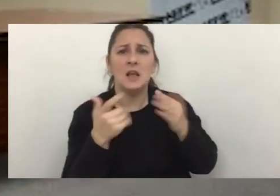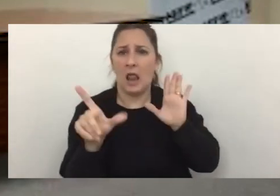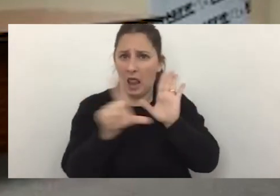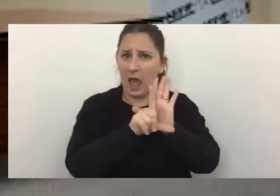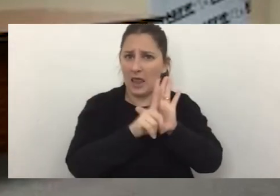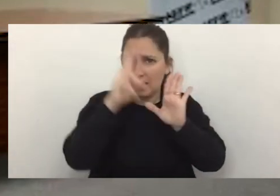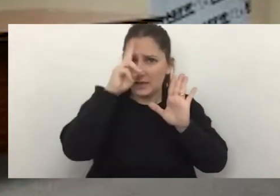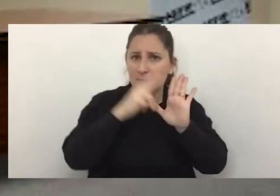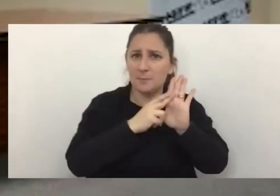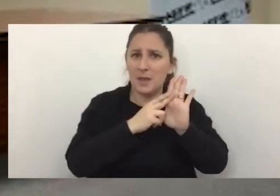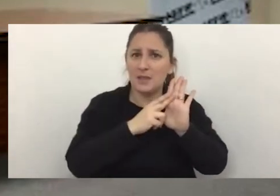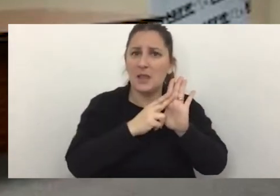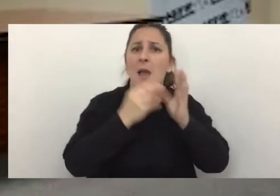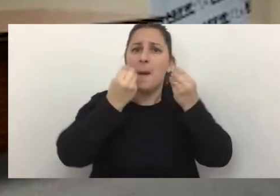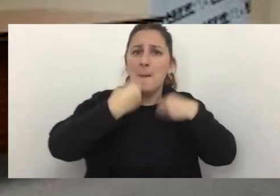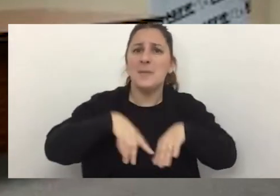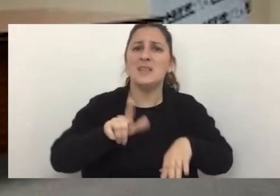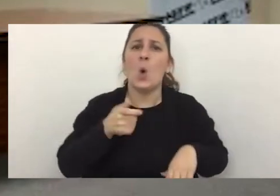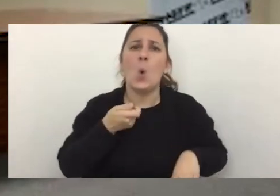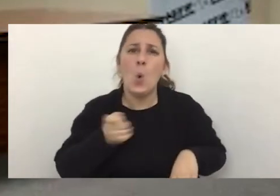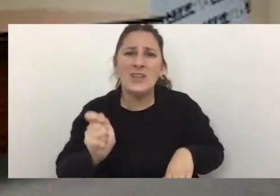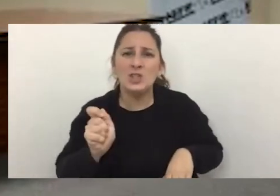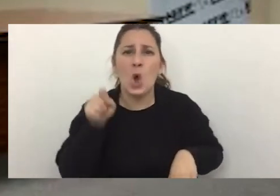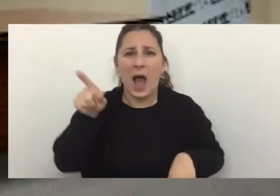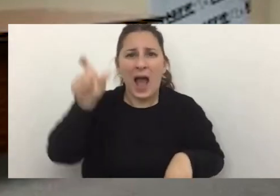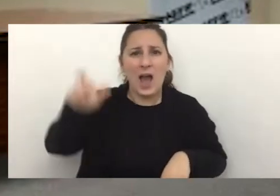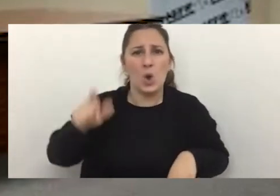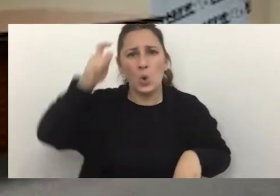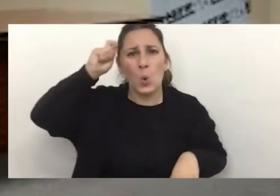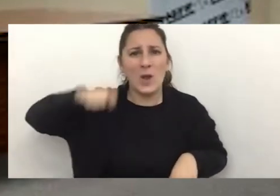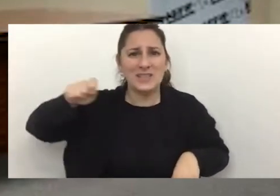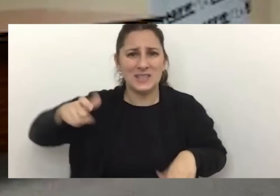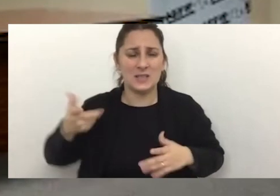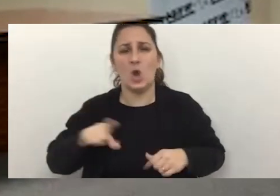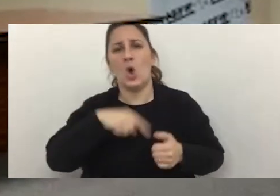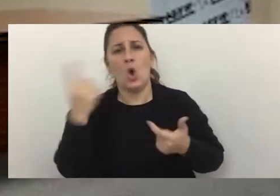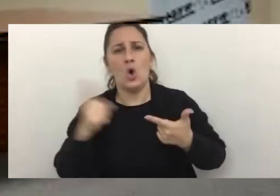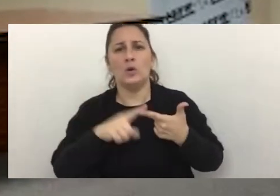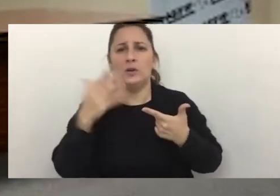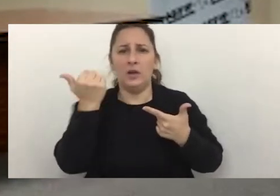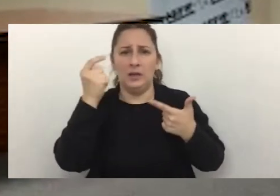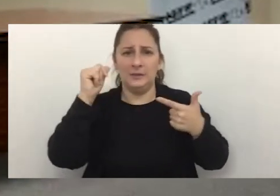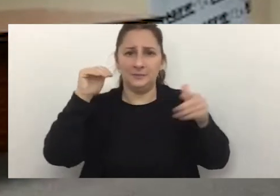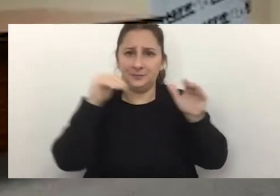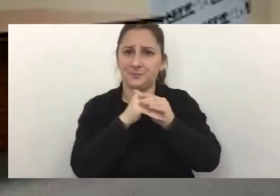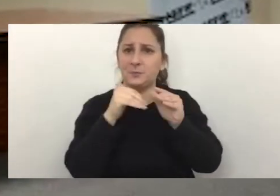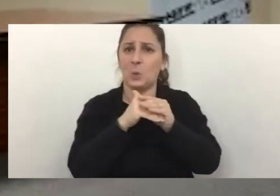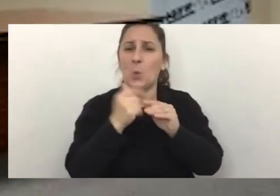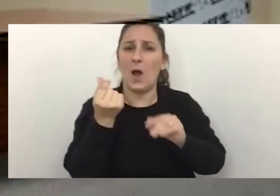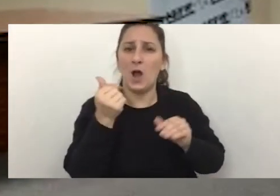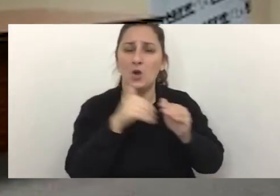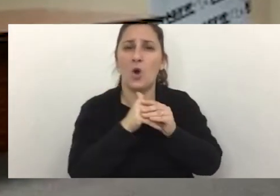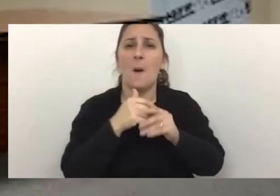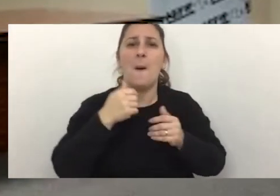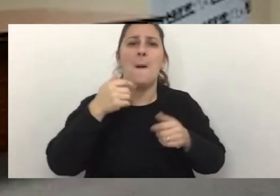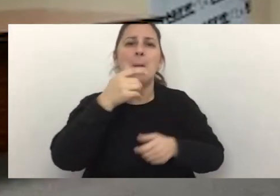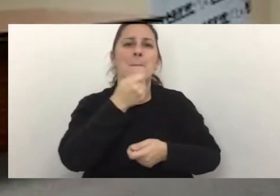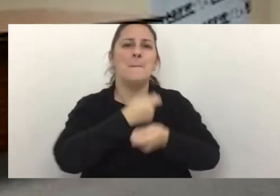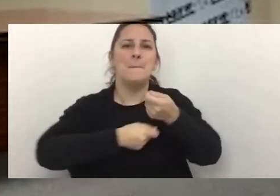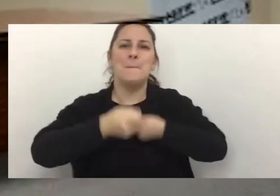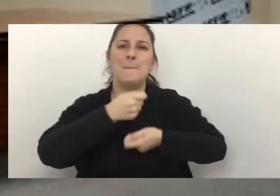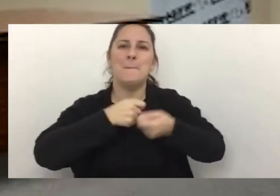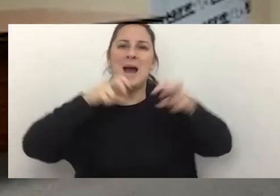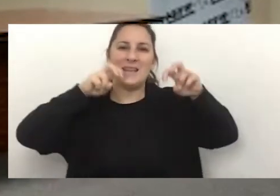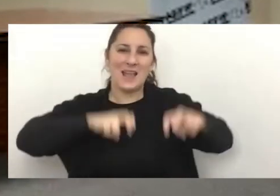y le inicia juicio político a esos jueces. Otro caso bancario, pacta paritaria, se firma